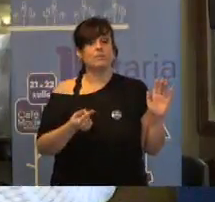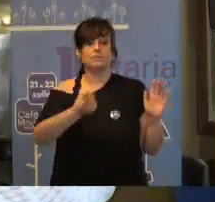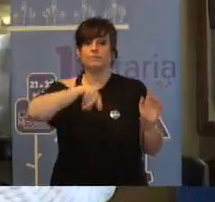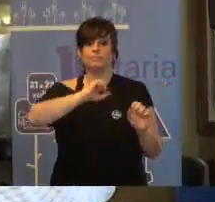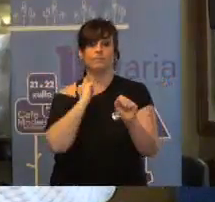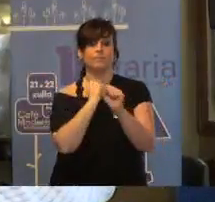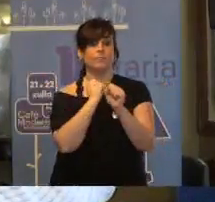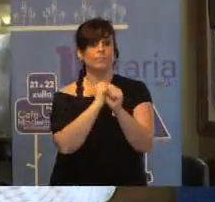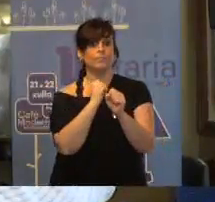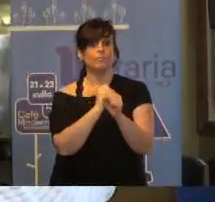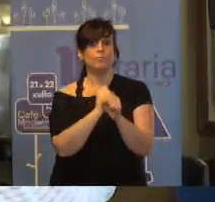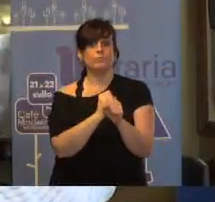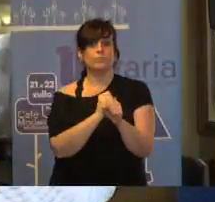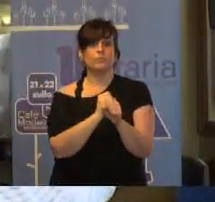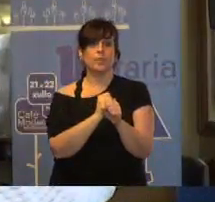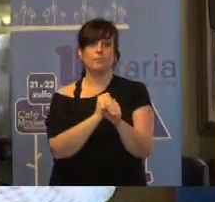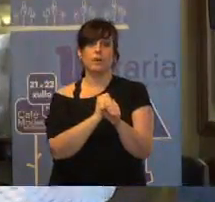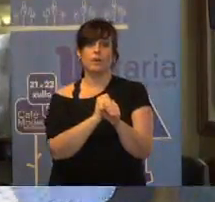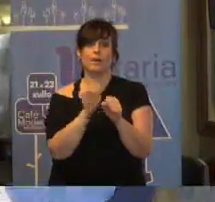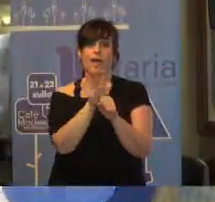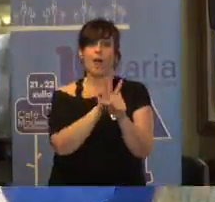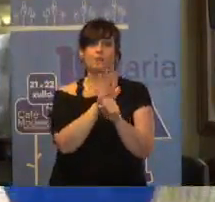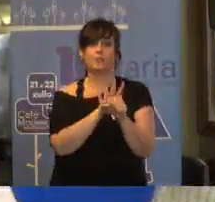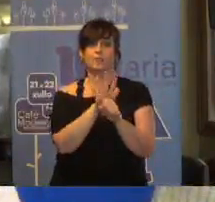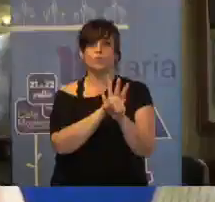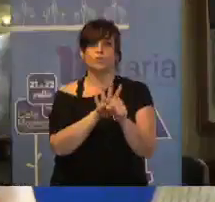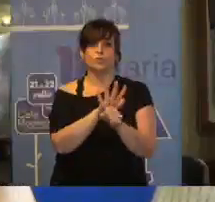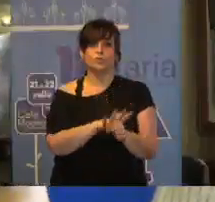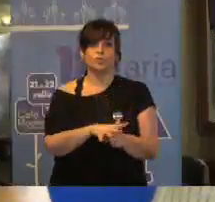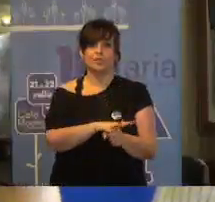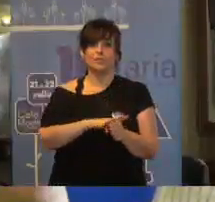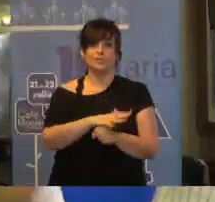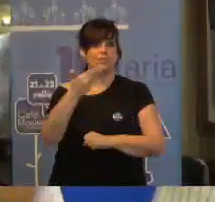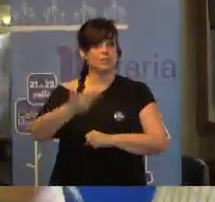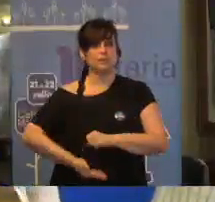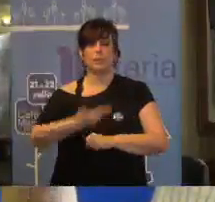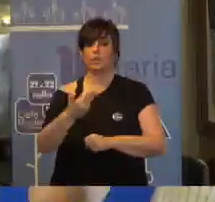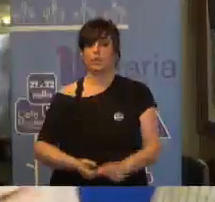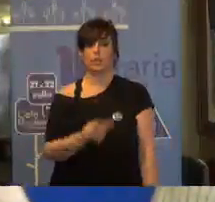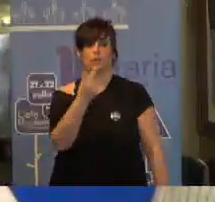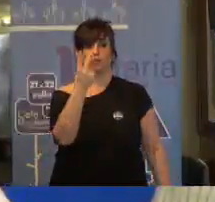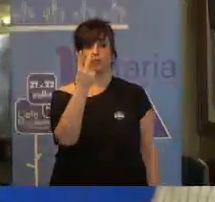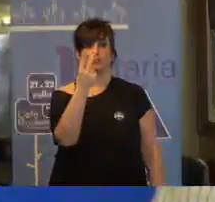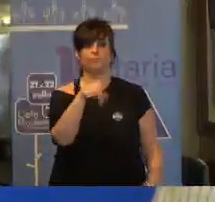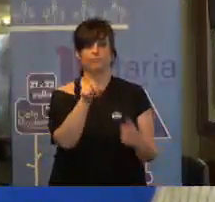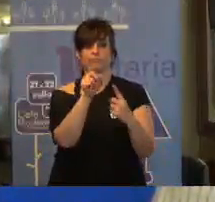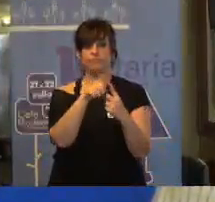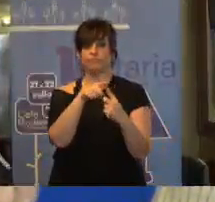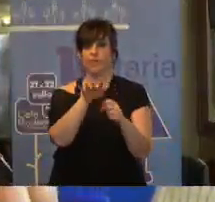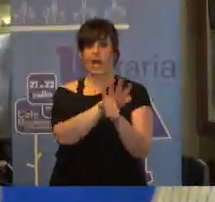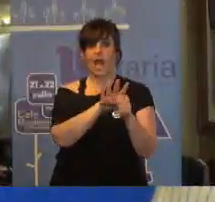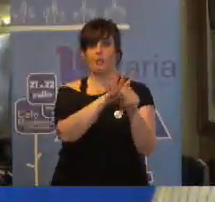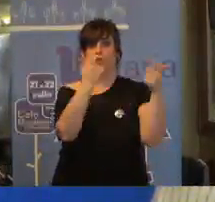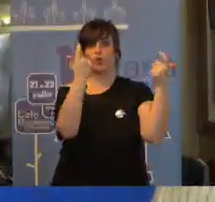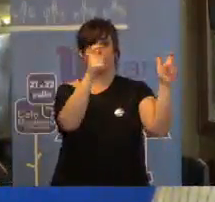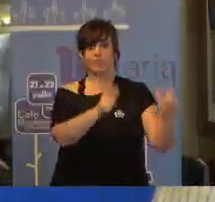traballar en dous ámbitos que son importantes para nós. Por un lado, o ámbito